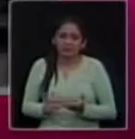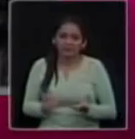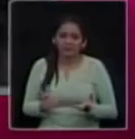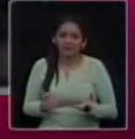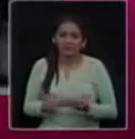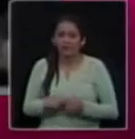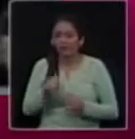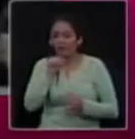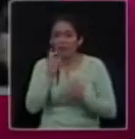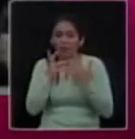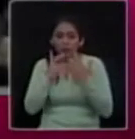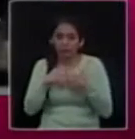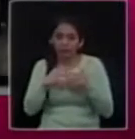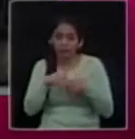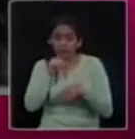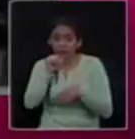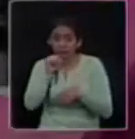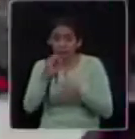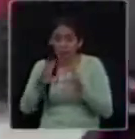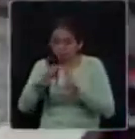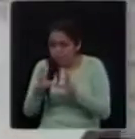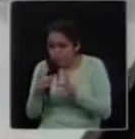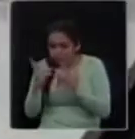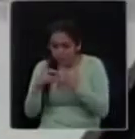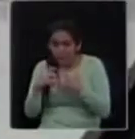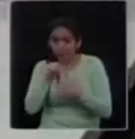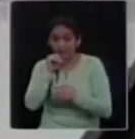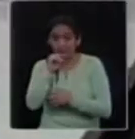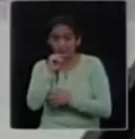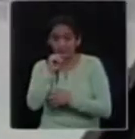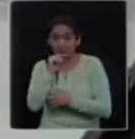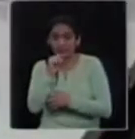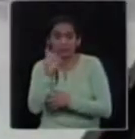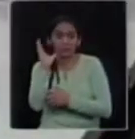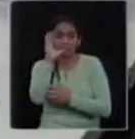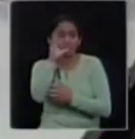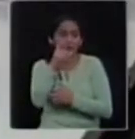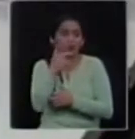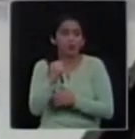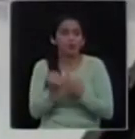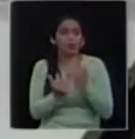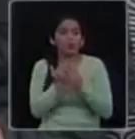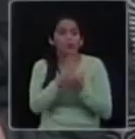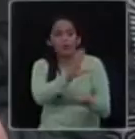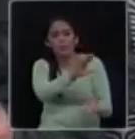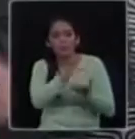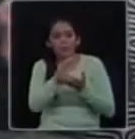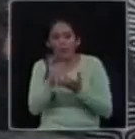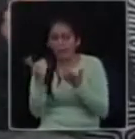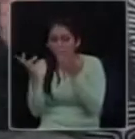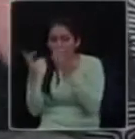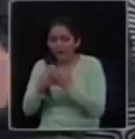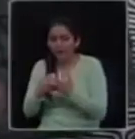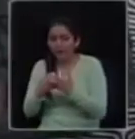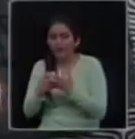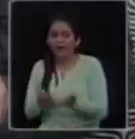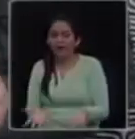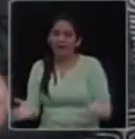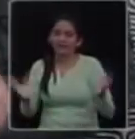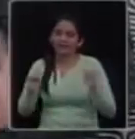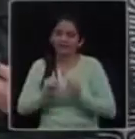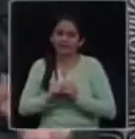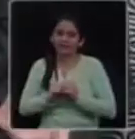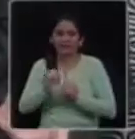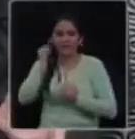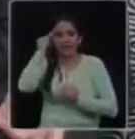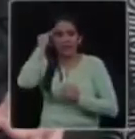motor. Lo que hice fue conseguir un motor japonés o chino. Sí, y lo adapté. Yo dije, mira, esto puede ser un